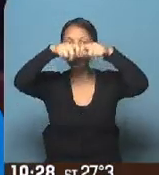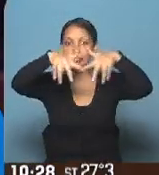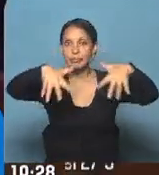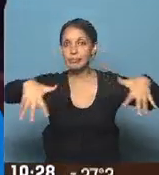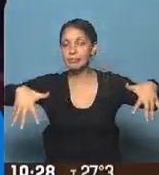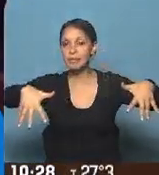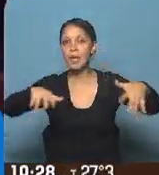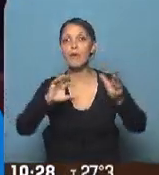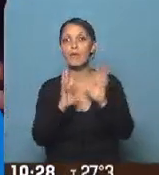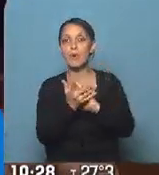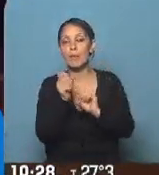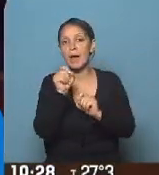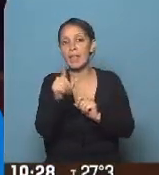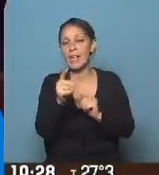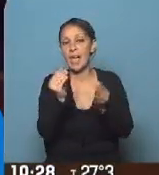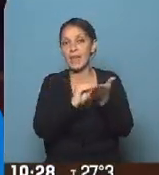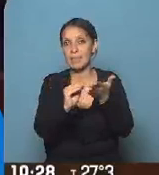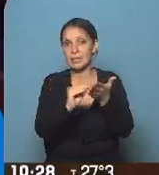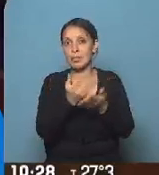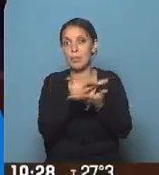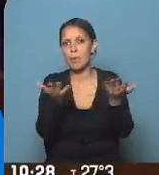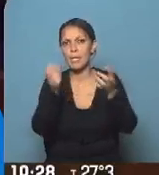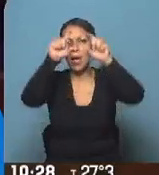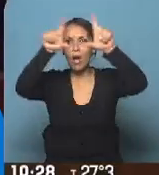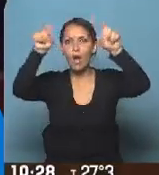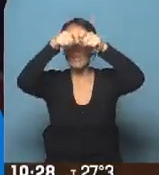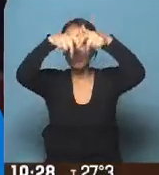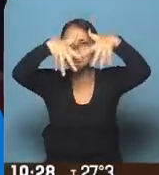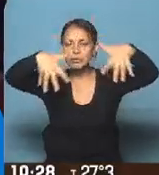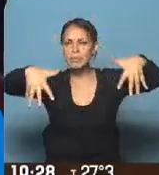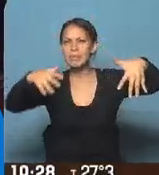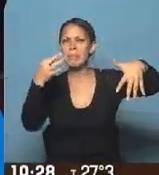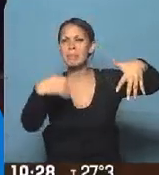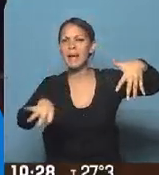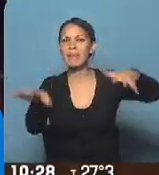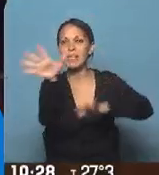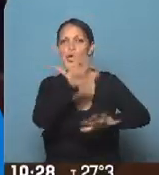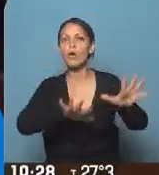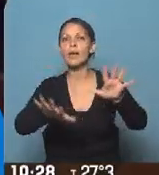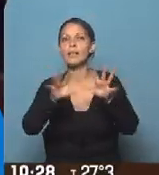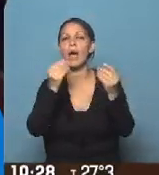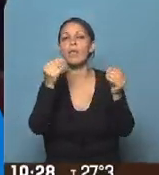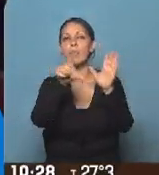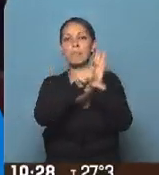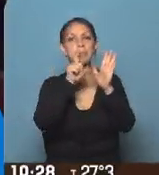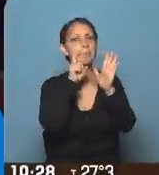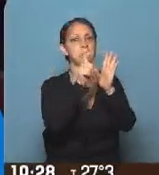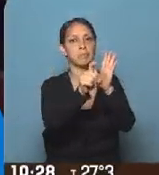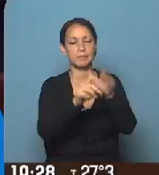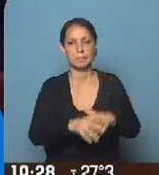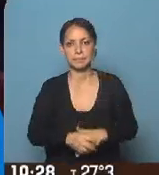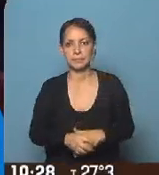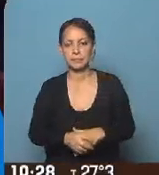funciones de la administración pública, pero vinculado al delito. Y la corrupción, digamos, tiene tres